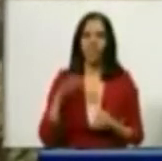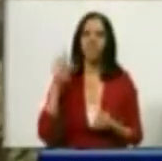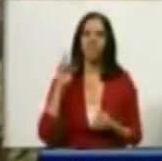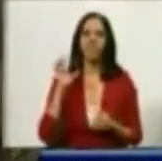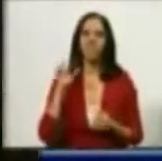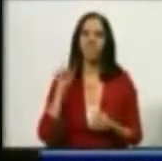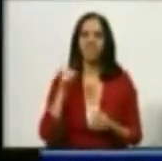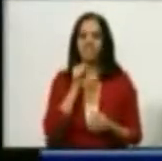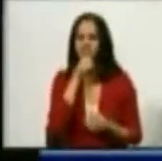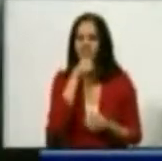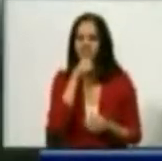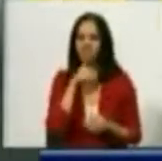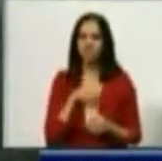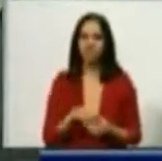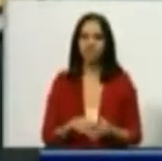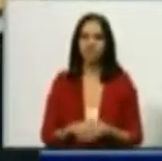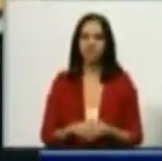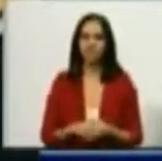franchesqui